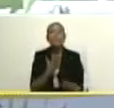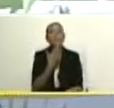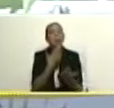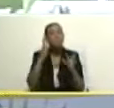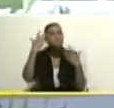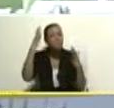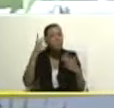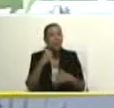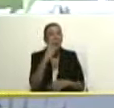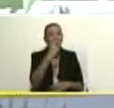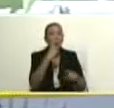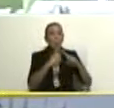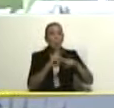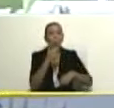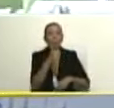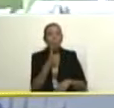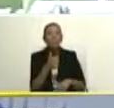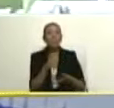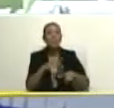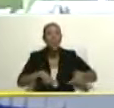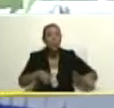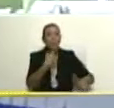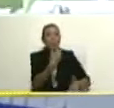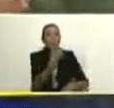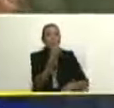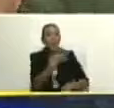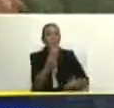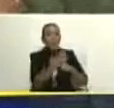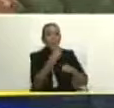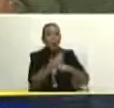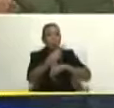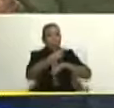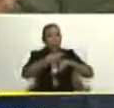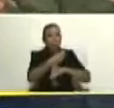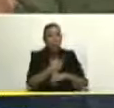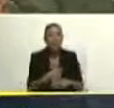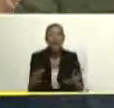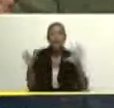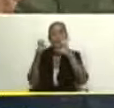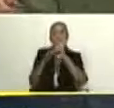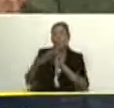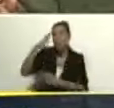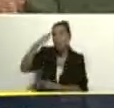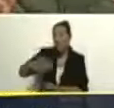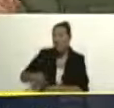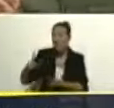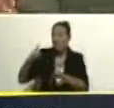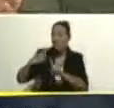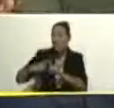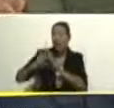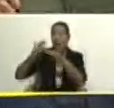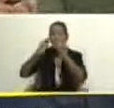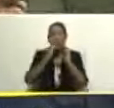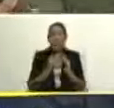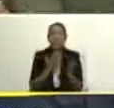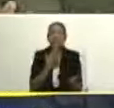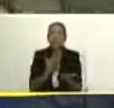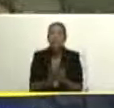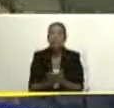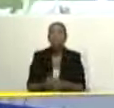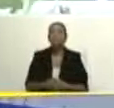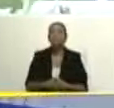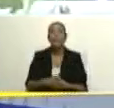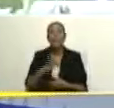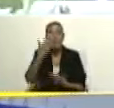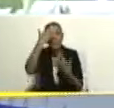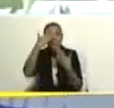del buen gobierno, a las brigadas comunitarias militares, a la unión cívico-militar. Y quiero saludar al